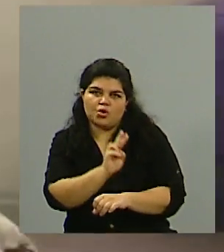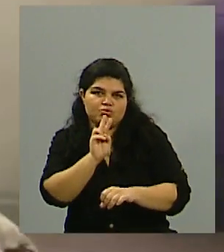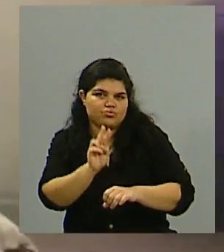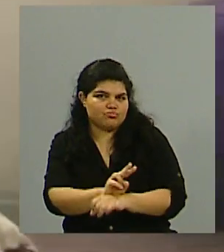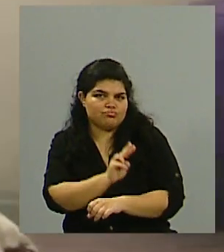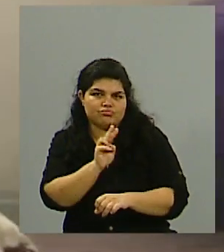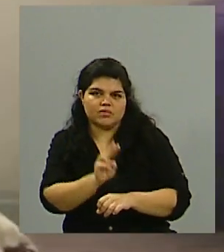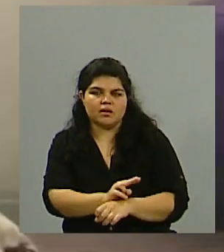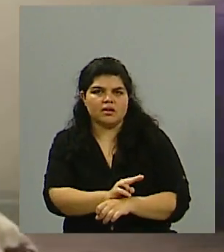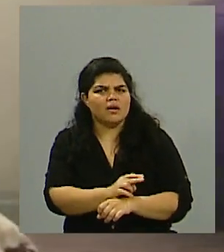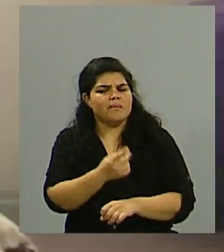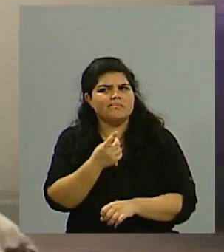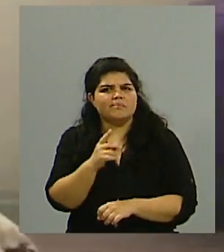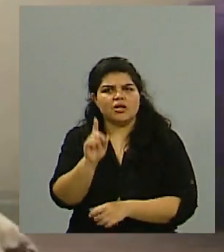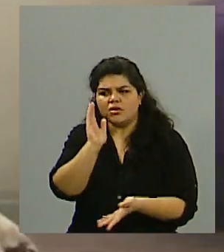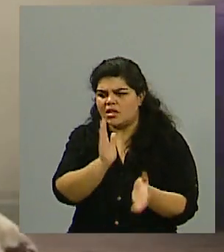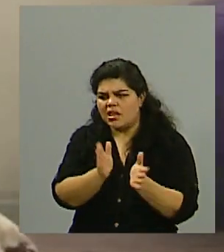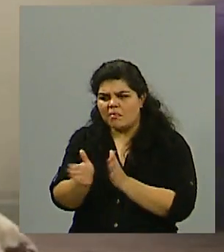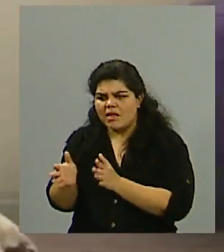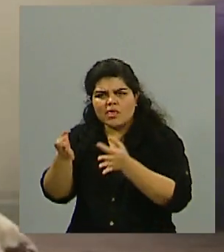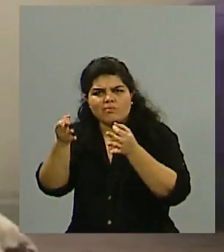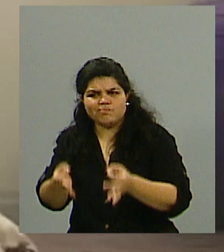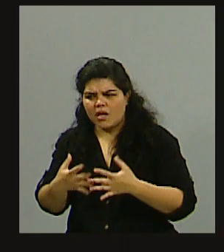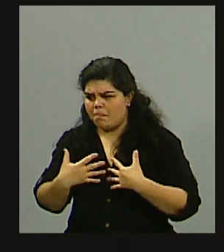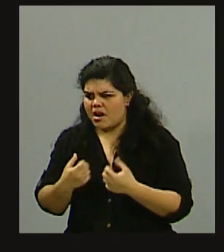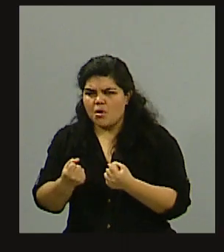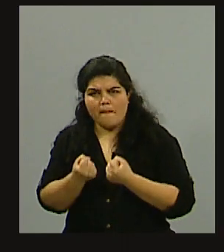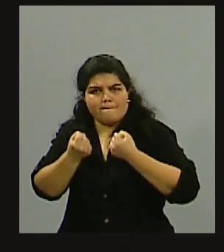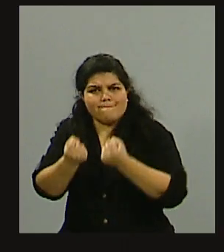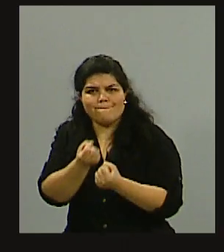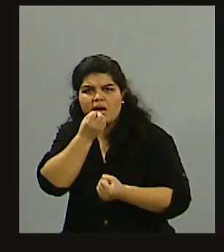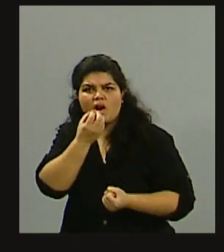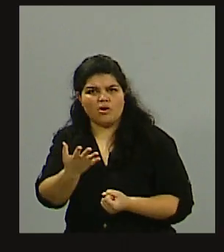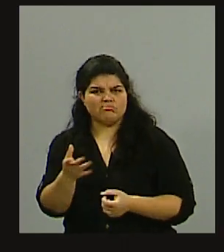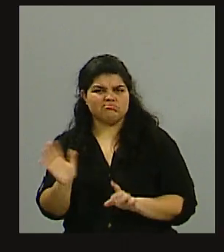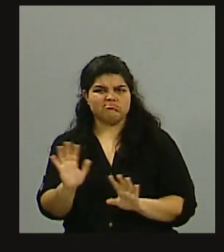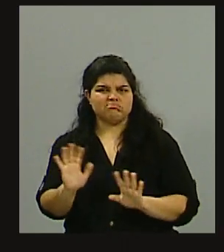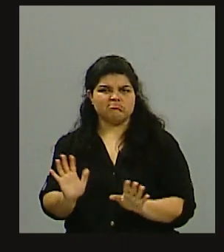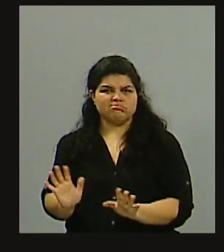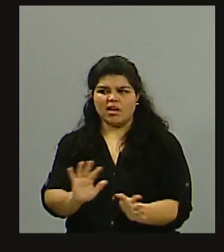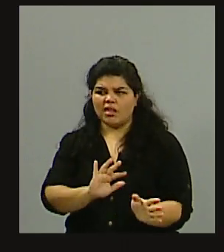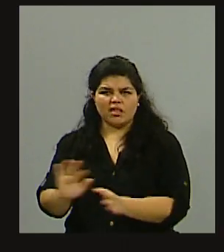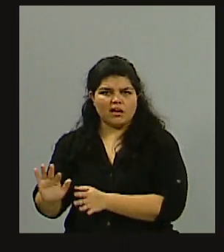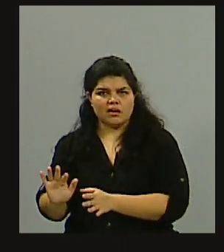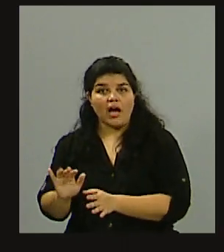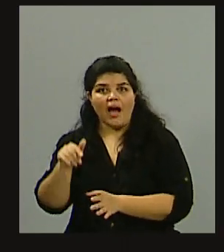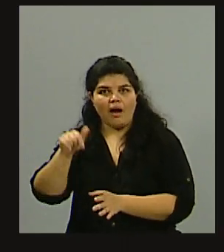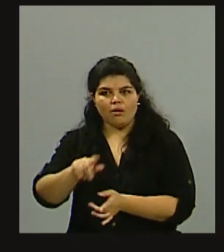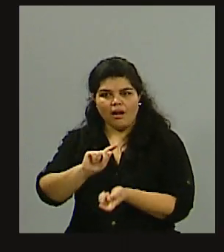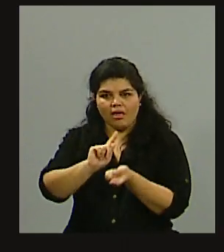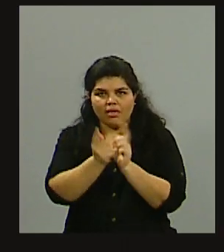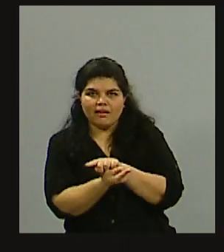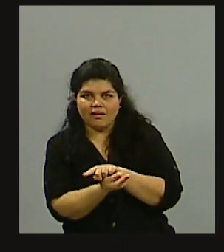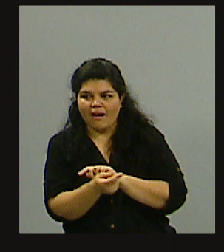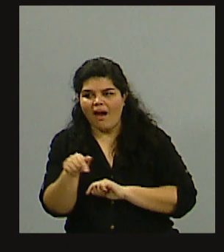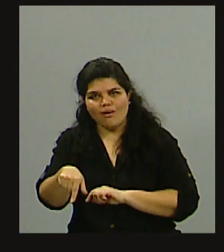de rehabilitación, de fisioterapia, que en definitiva, no sé si le extiende la vida, pero se la hace un poco más llevadera, ¿no?